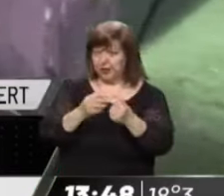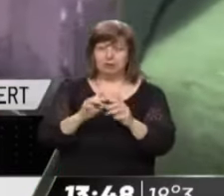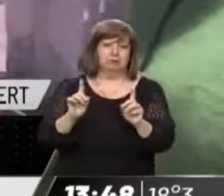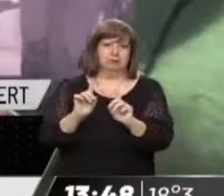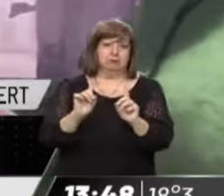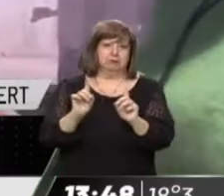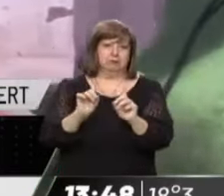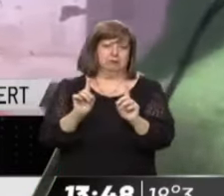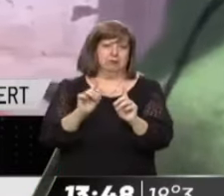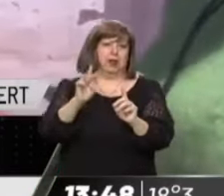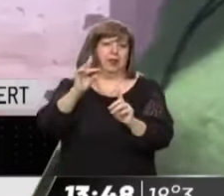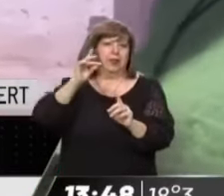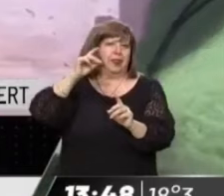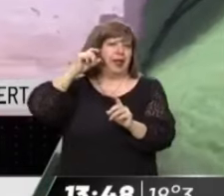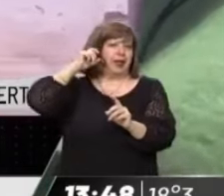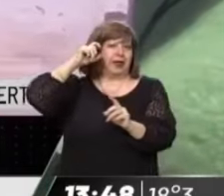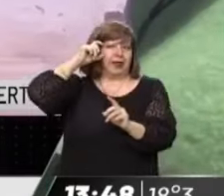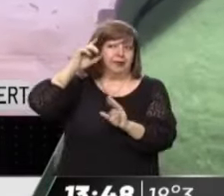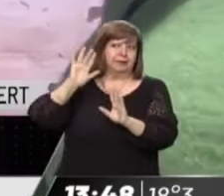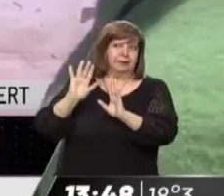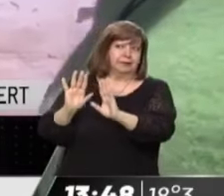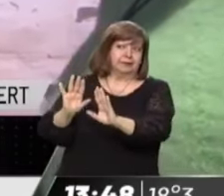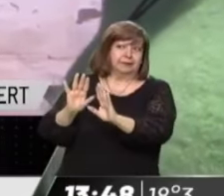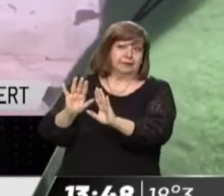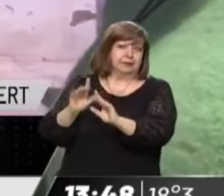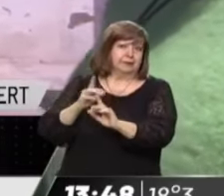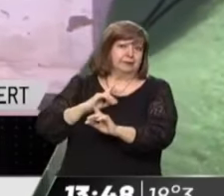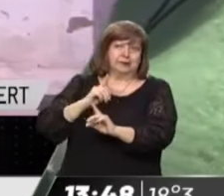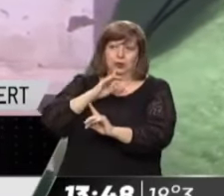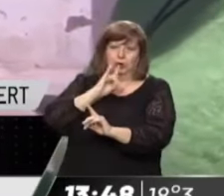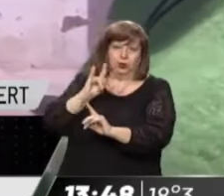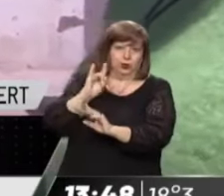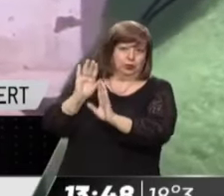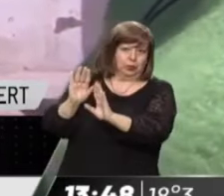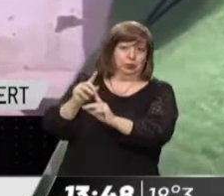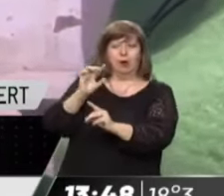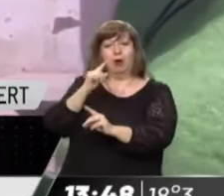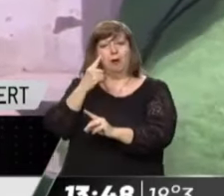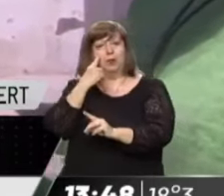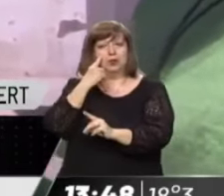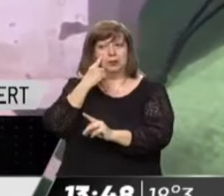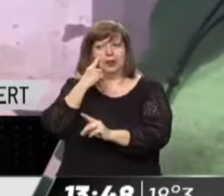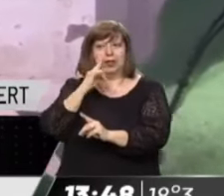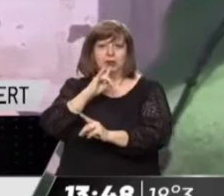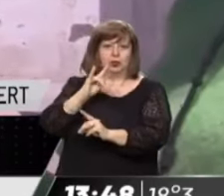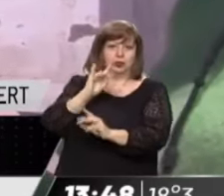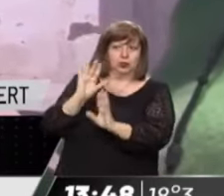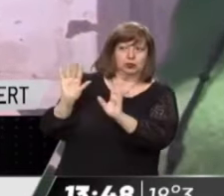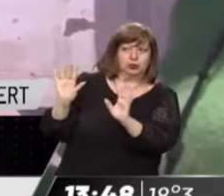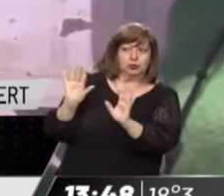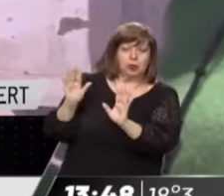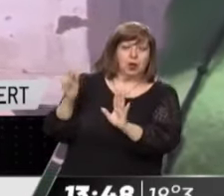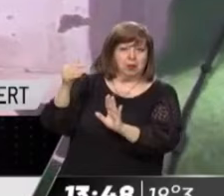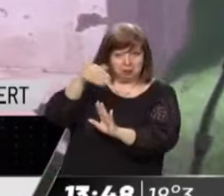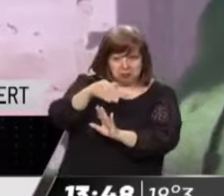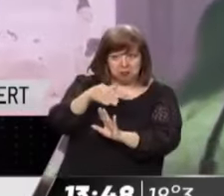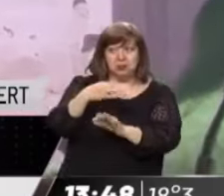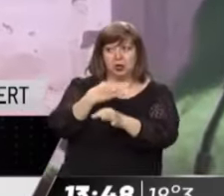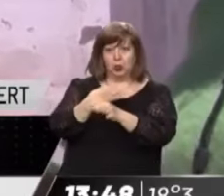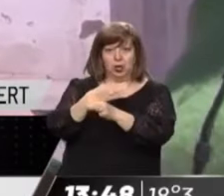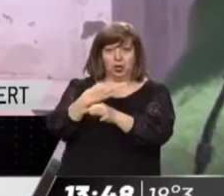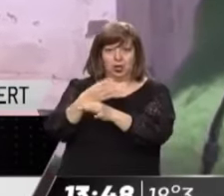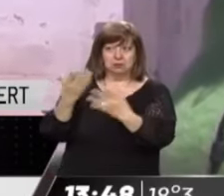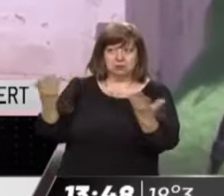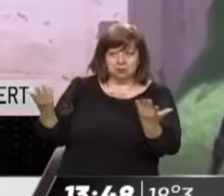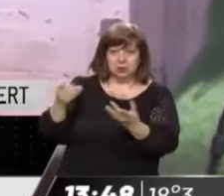ahora nos han dicho que esperemos a ver que las cuadrillas de Dirección General de escuela o de la municipalidad puedan venir a trabajar claro eh sacar ellos